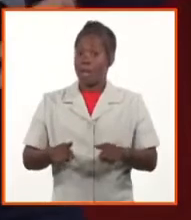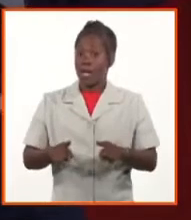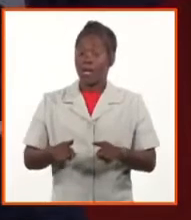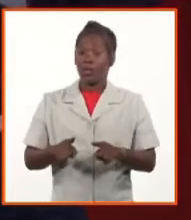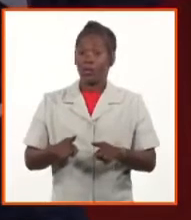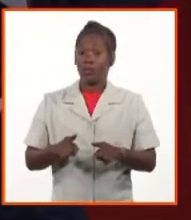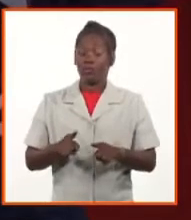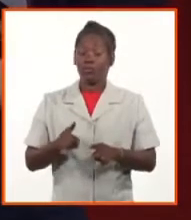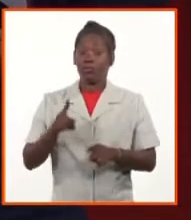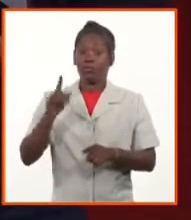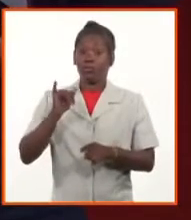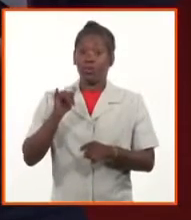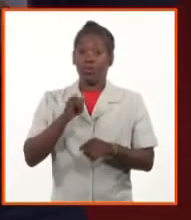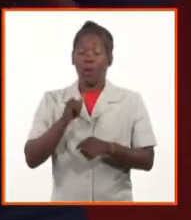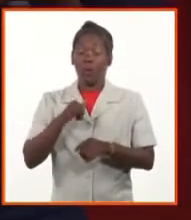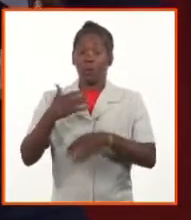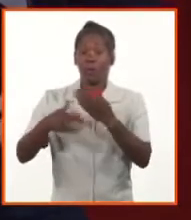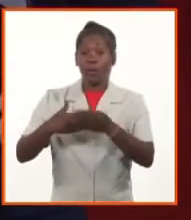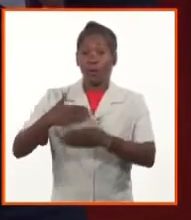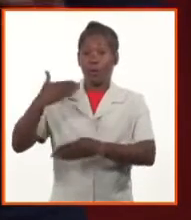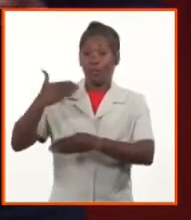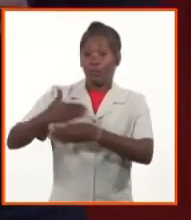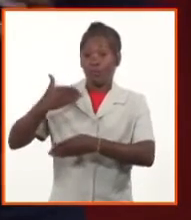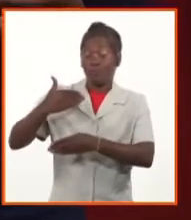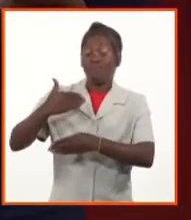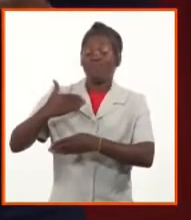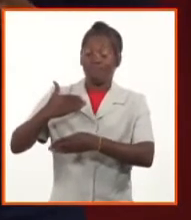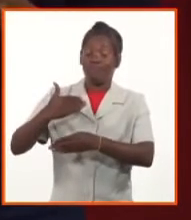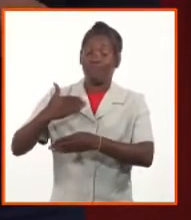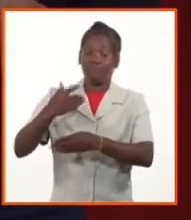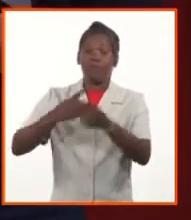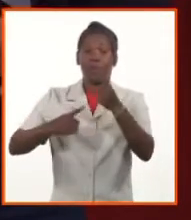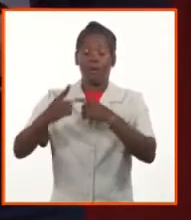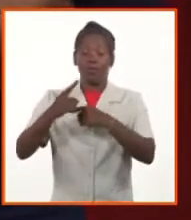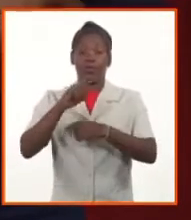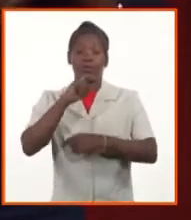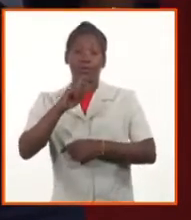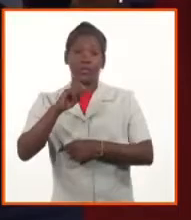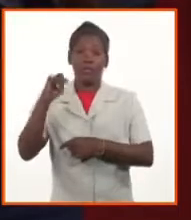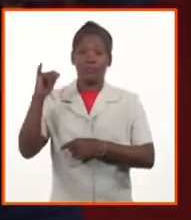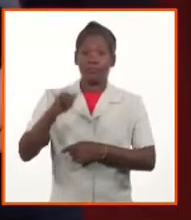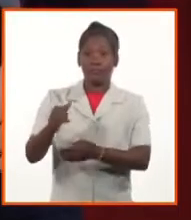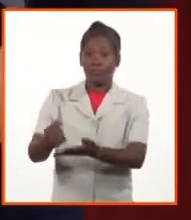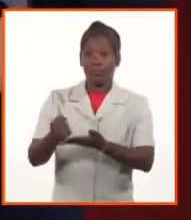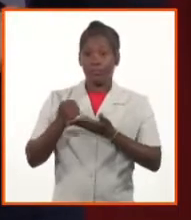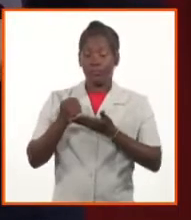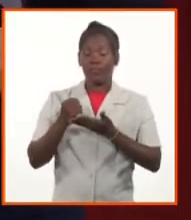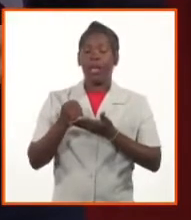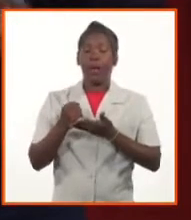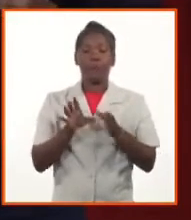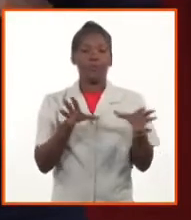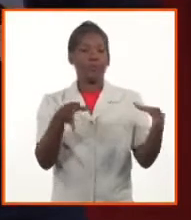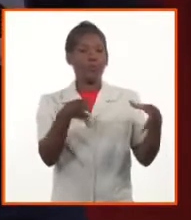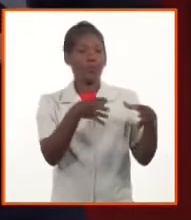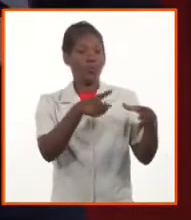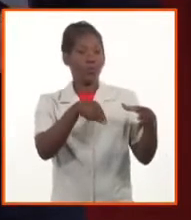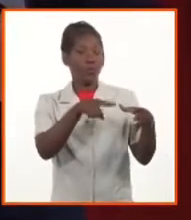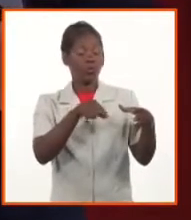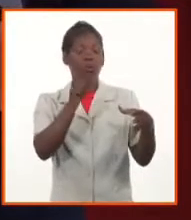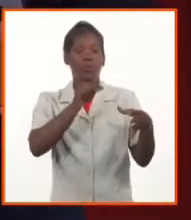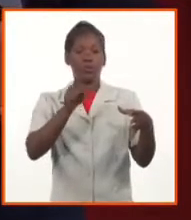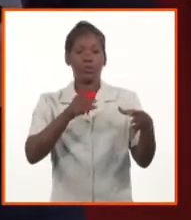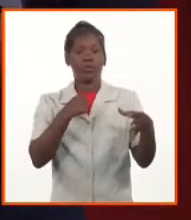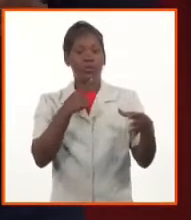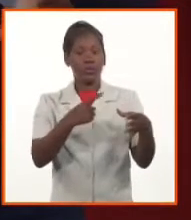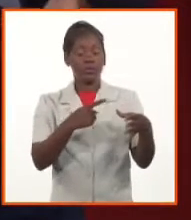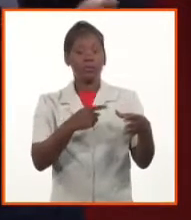por las restricciones del bloqueo, un grupo de intelectuales, artistas y políticos le recordaron nuevamente a Biden que puede ahorrarse esos